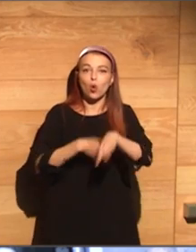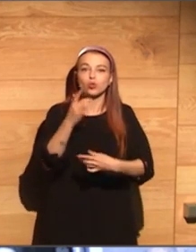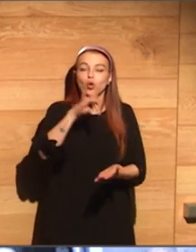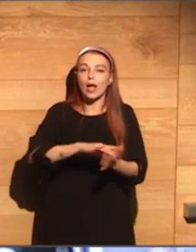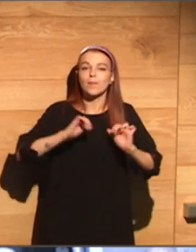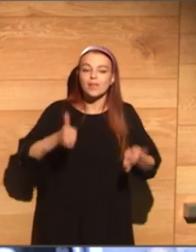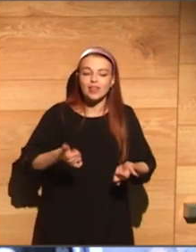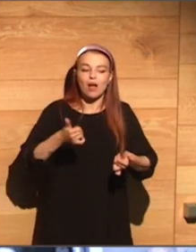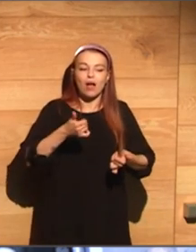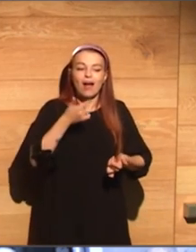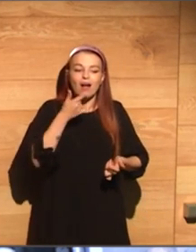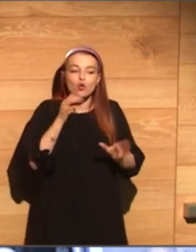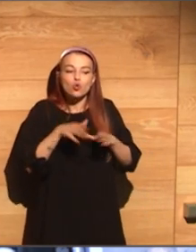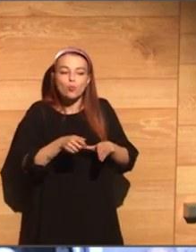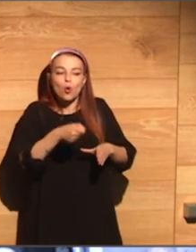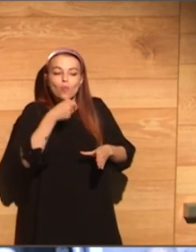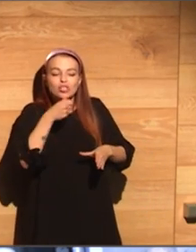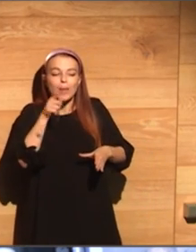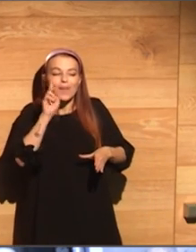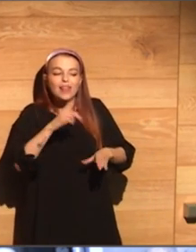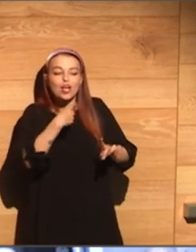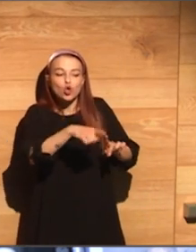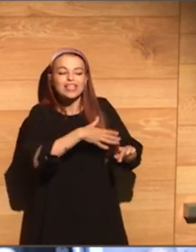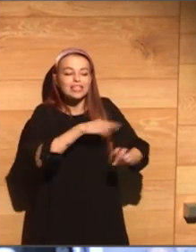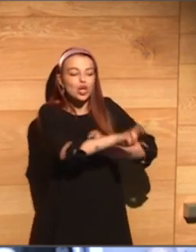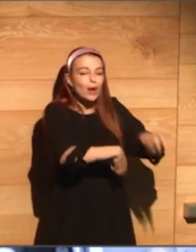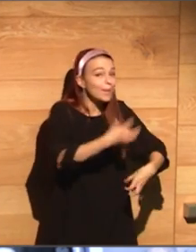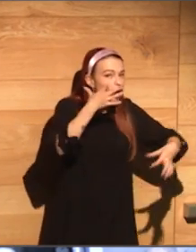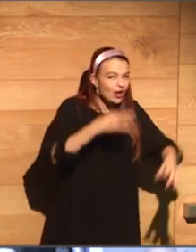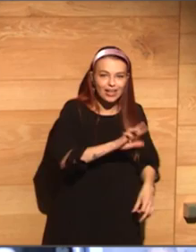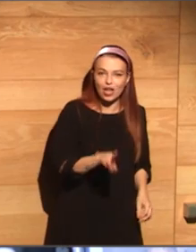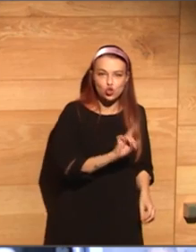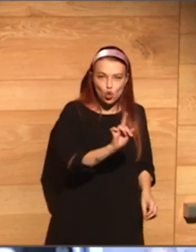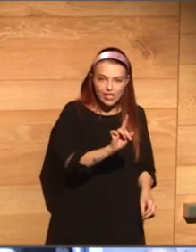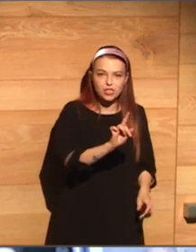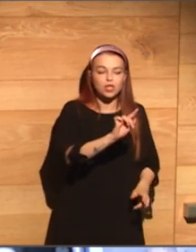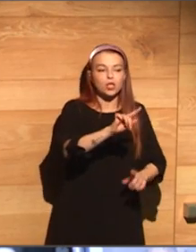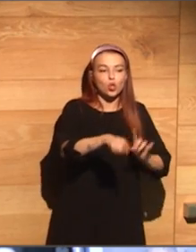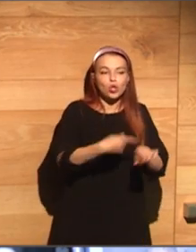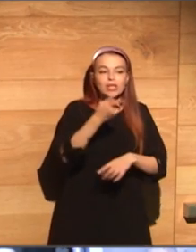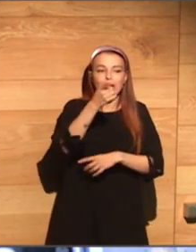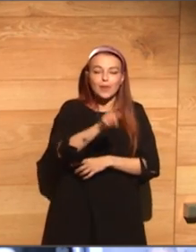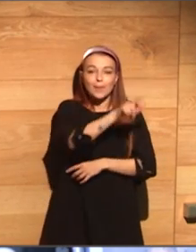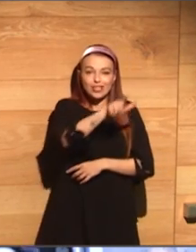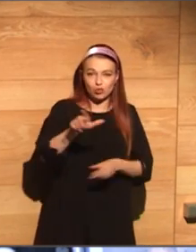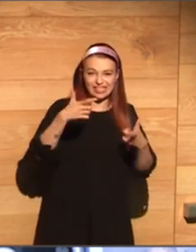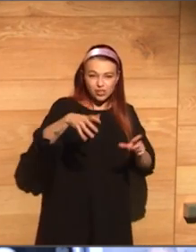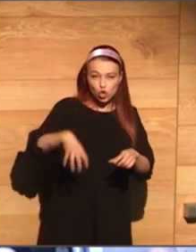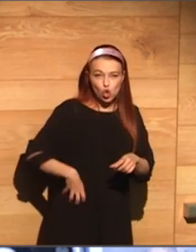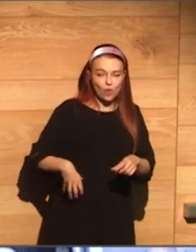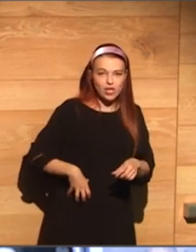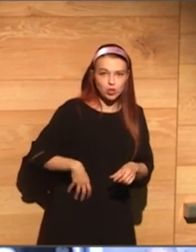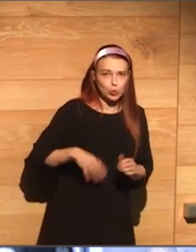los socialistas que vienen a renovar cosas pero que no lo están haciendo, por otro lado los nobles con un